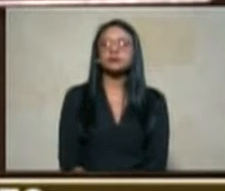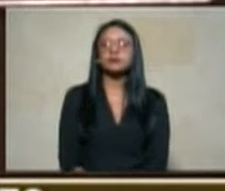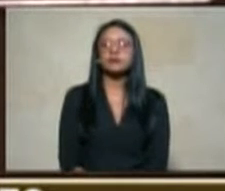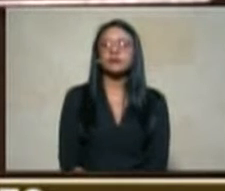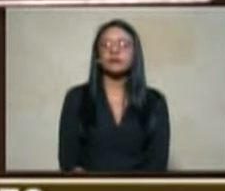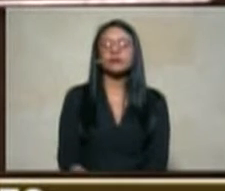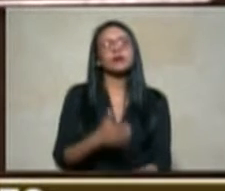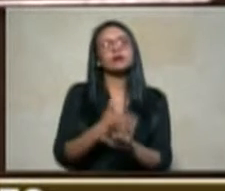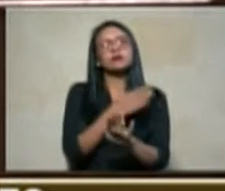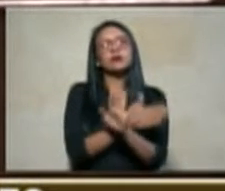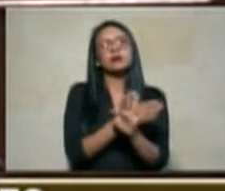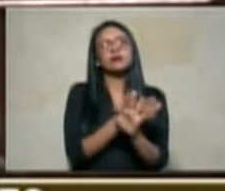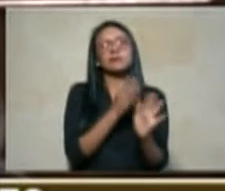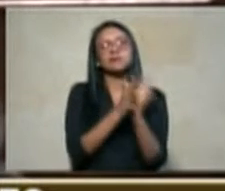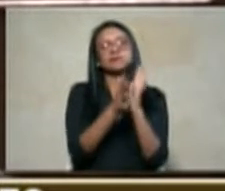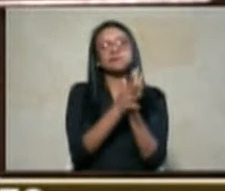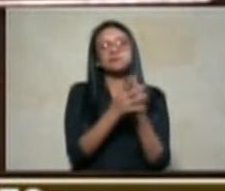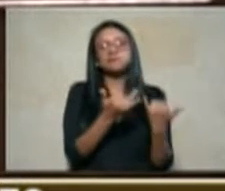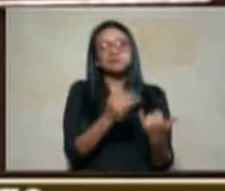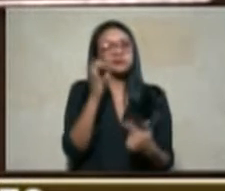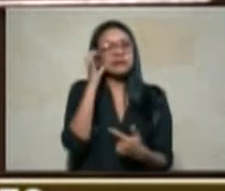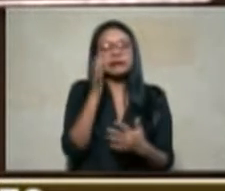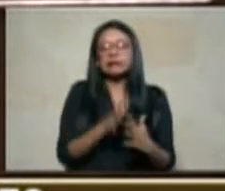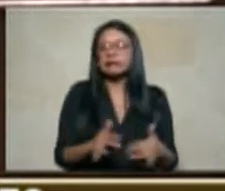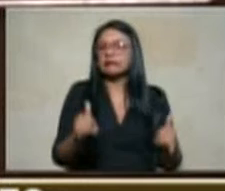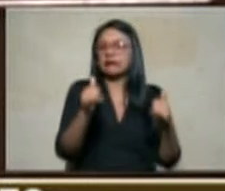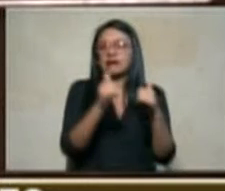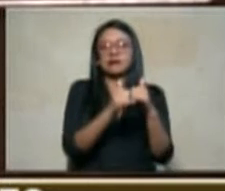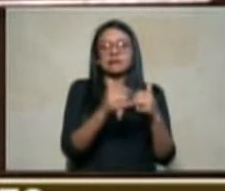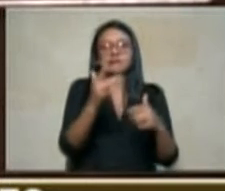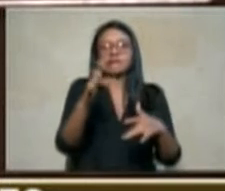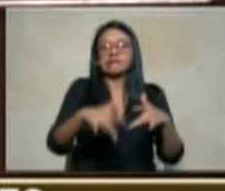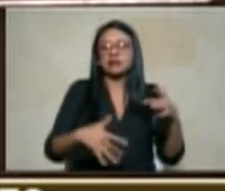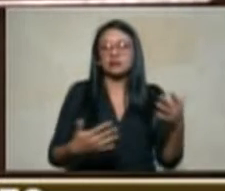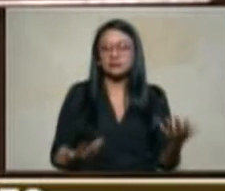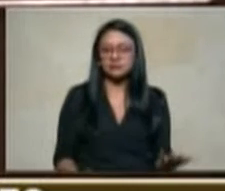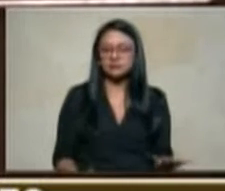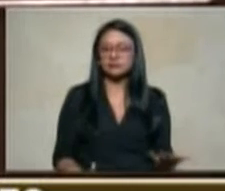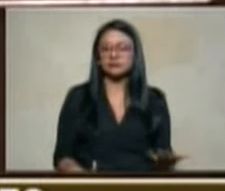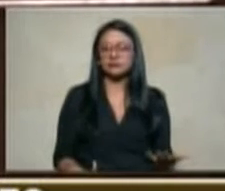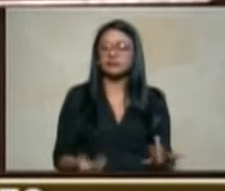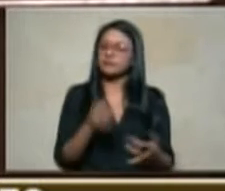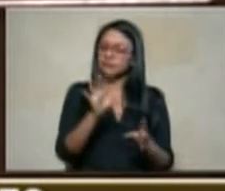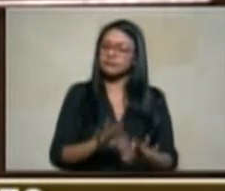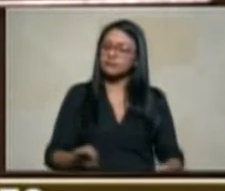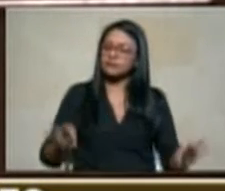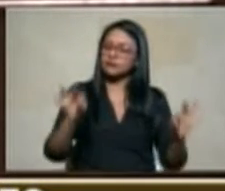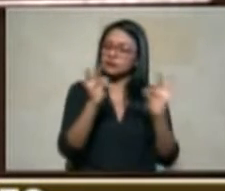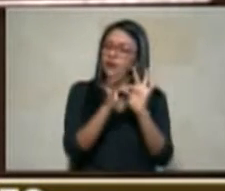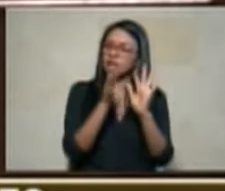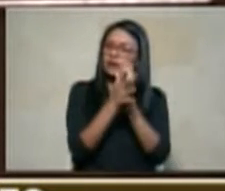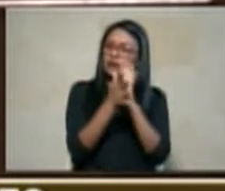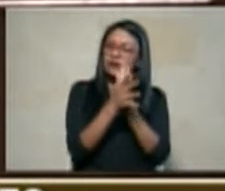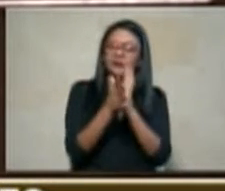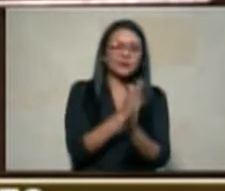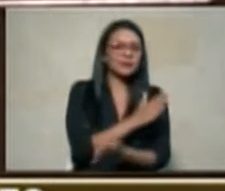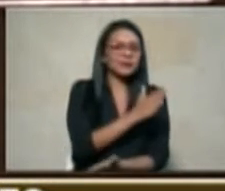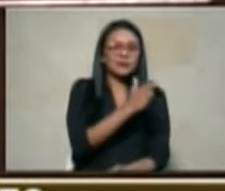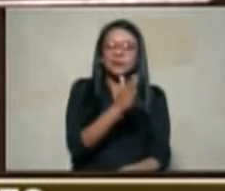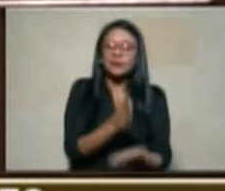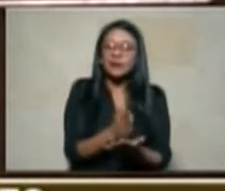yo les mostré una realidad a ustedes que es innegable. Y yo sí considero que es importante aclarar que en ningún momento